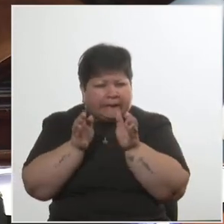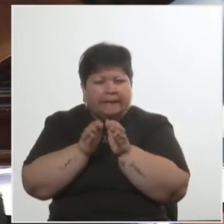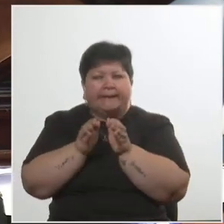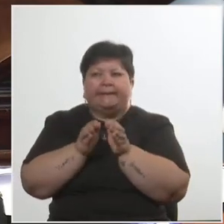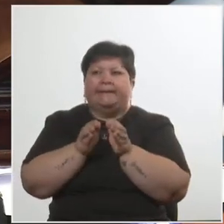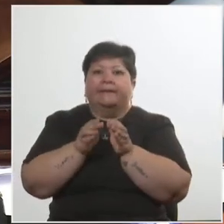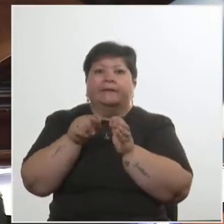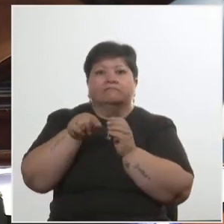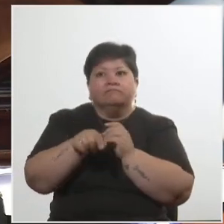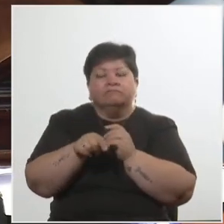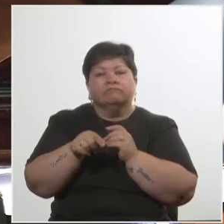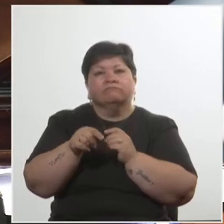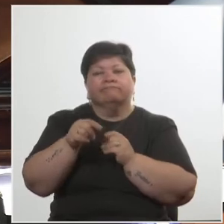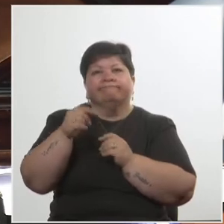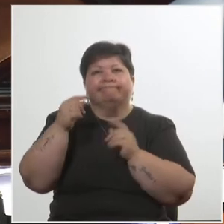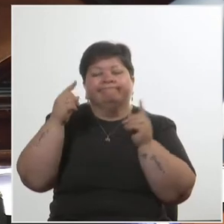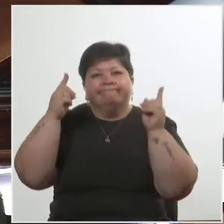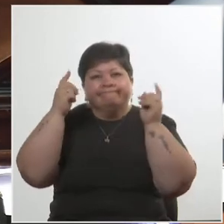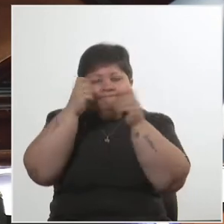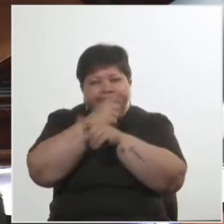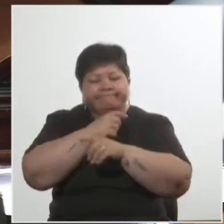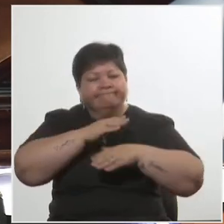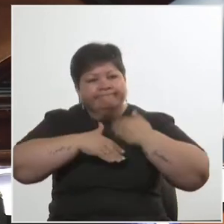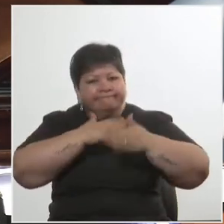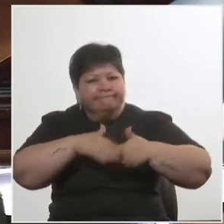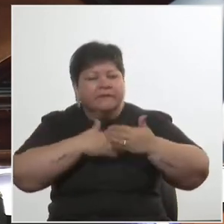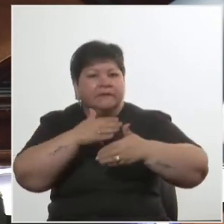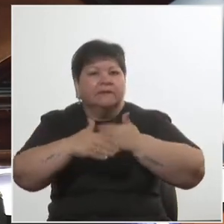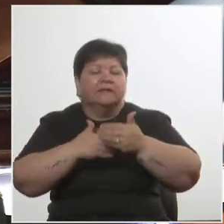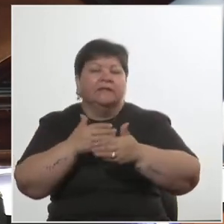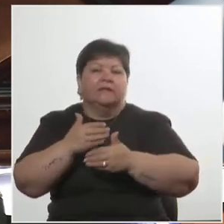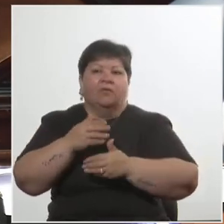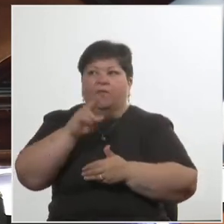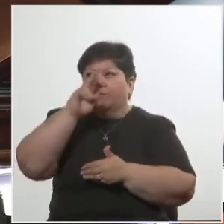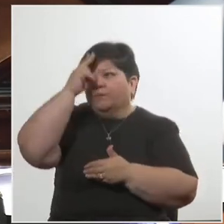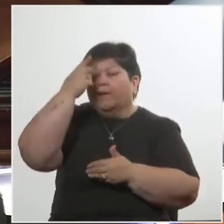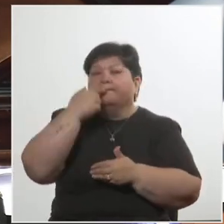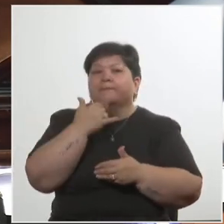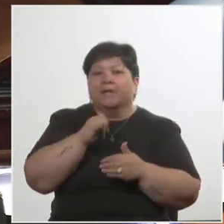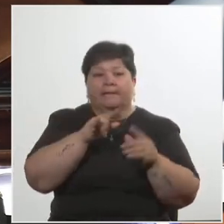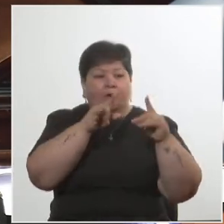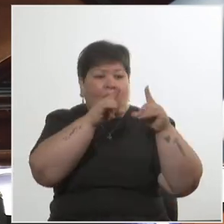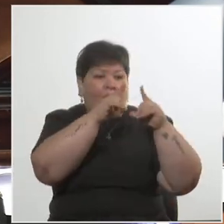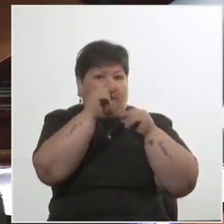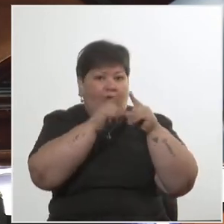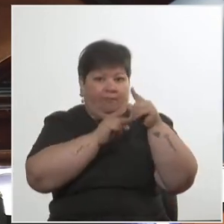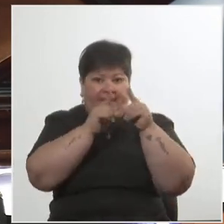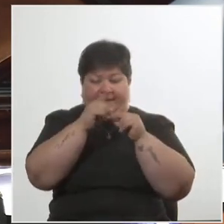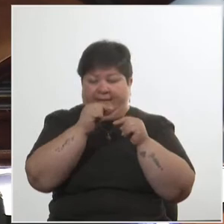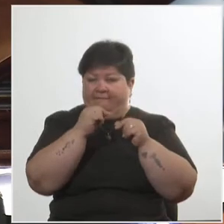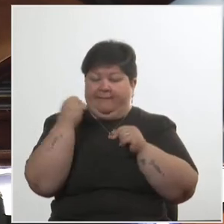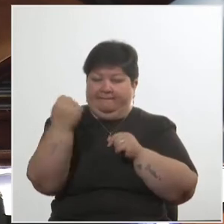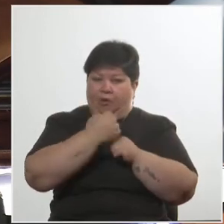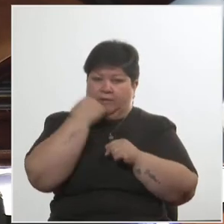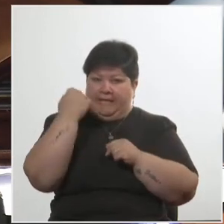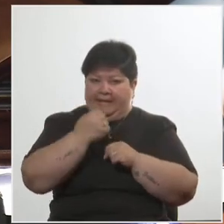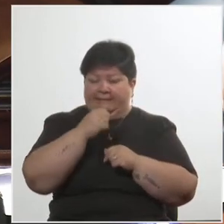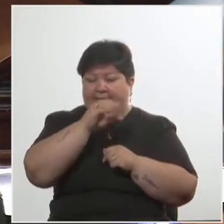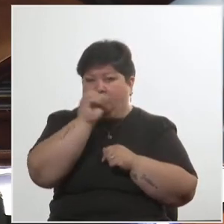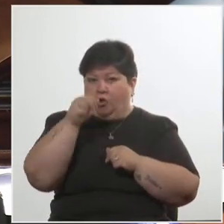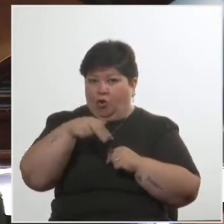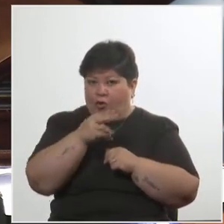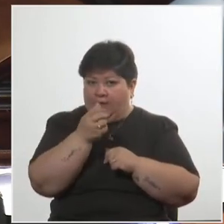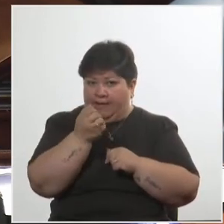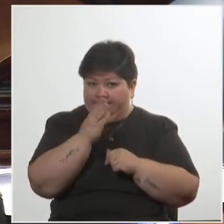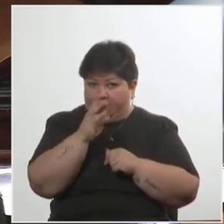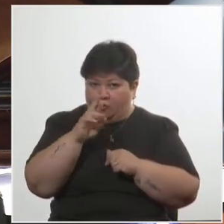industria láctea en el Uruguay en donde tenemos una cooperativa hegemónica uruguaya llamada conaprole y